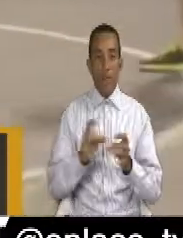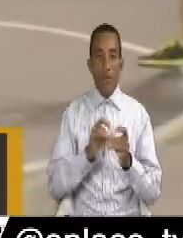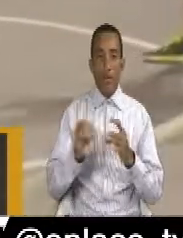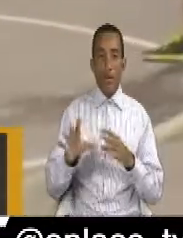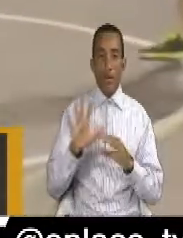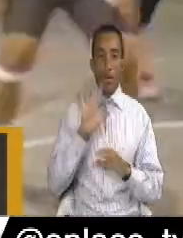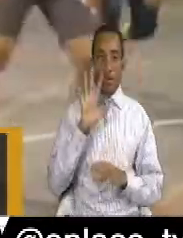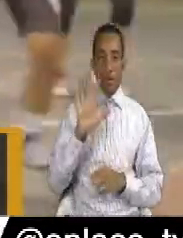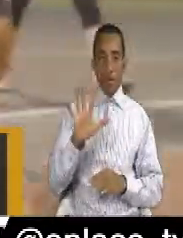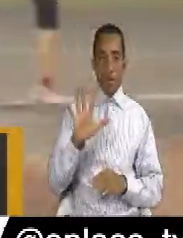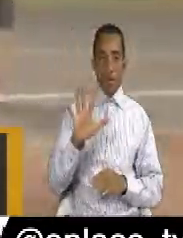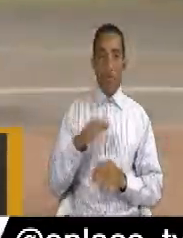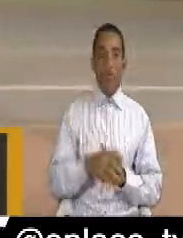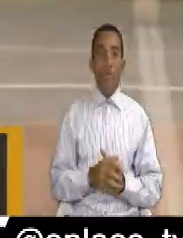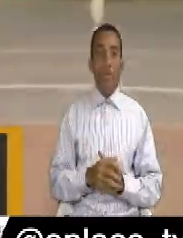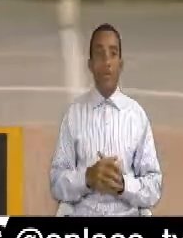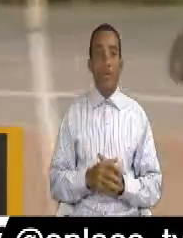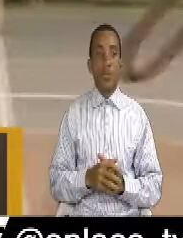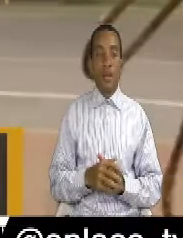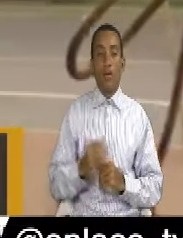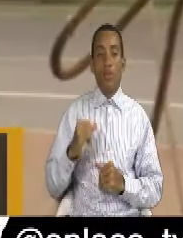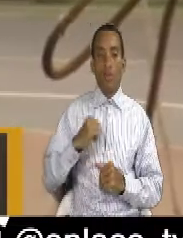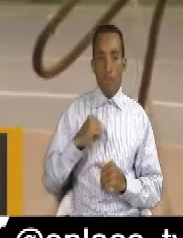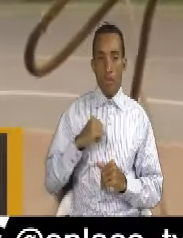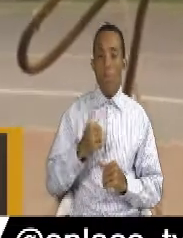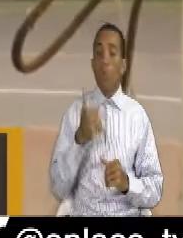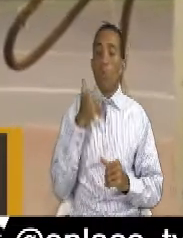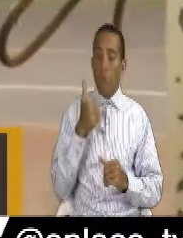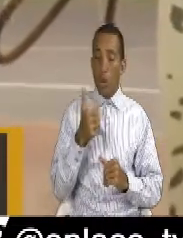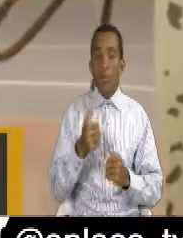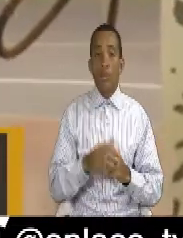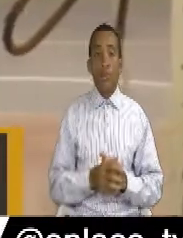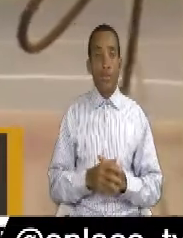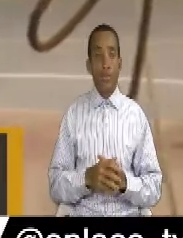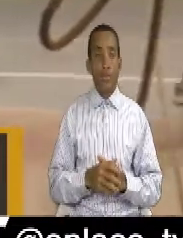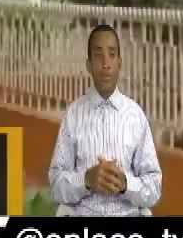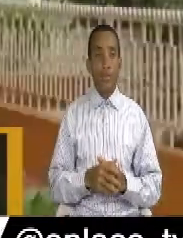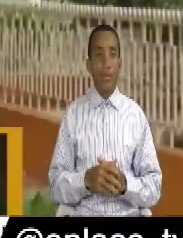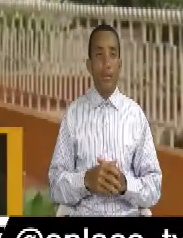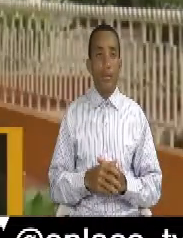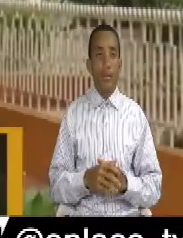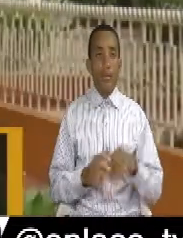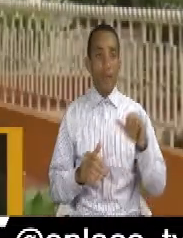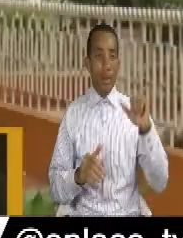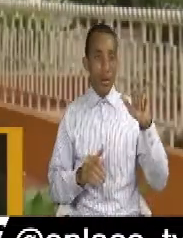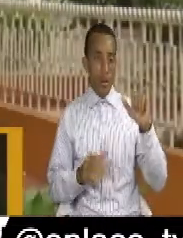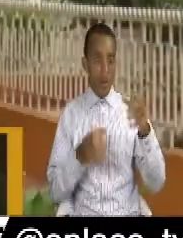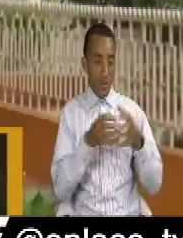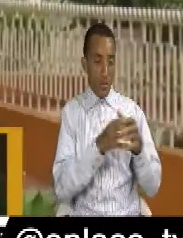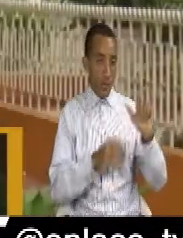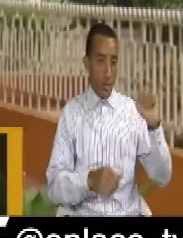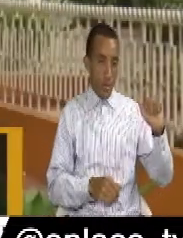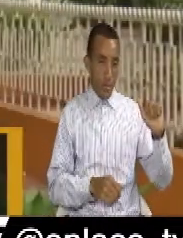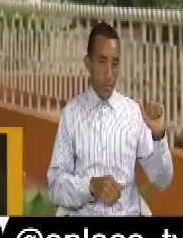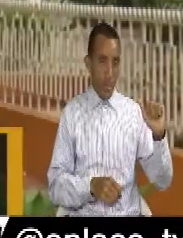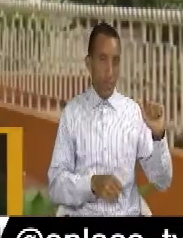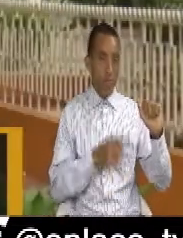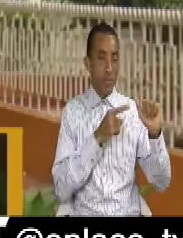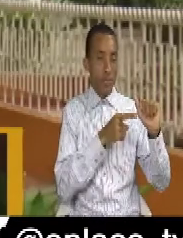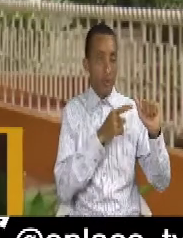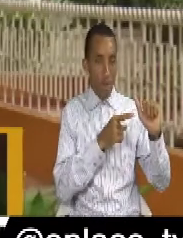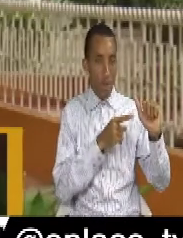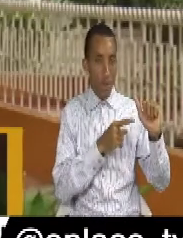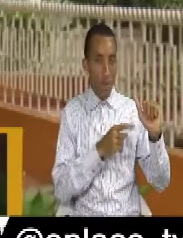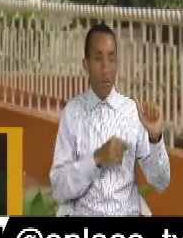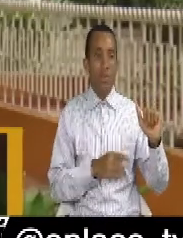este campeonato y tiene hasta el momento muy buenos resultados. En el grupo A hay un equipo que está marcando mucha diferencia, que es el